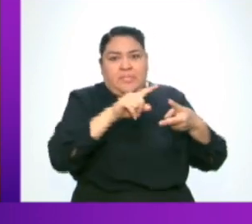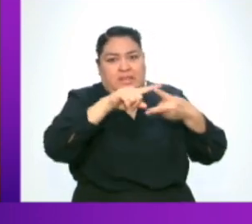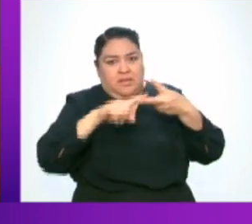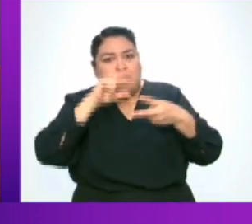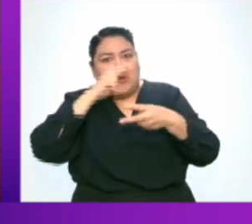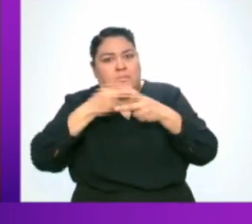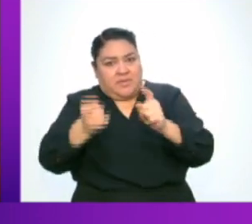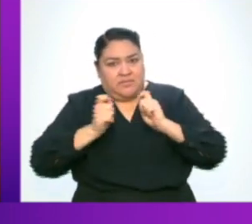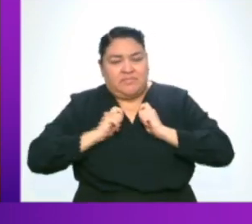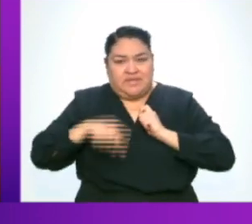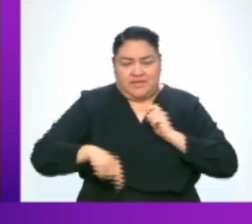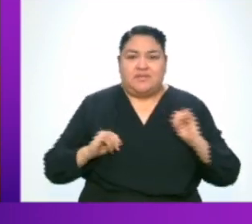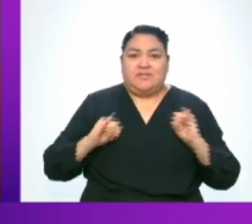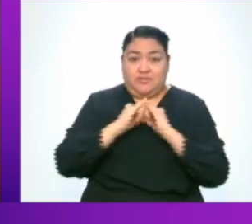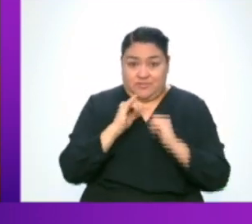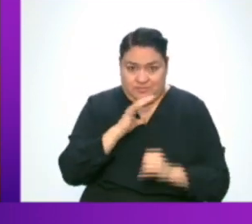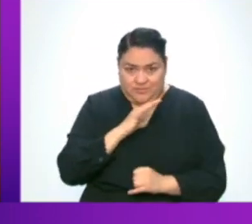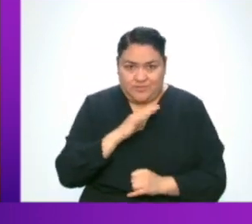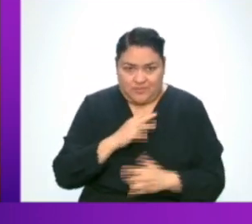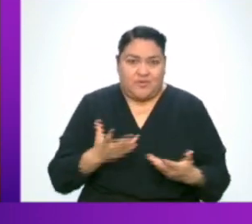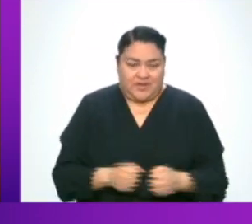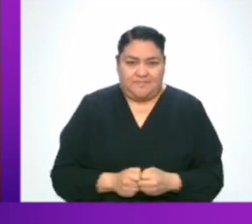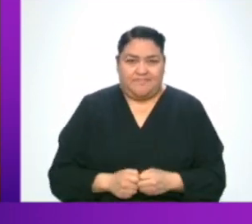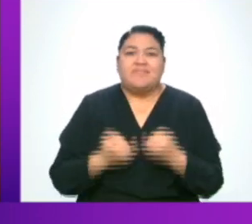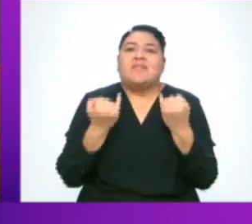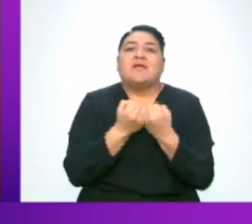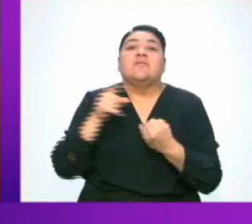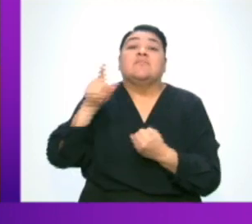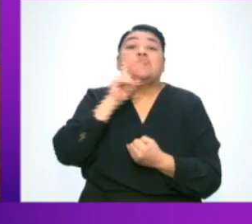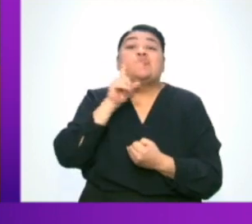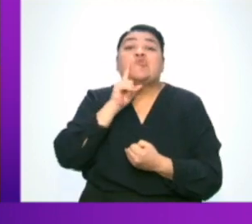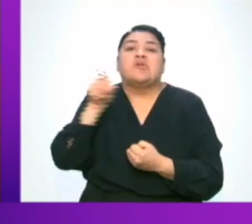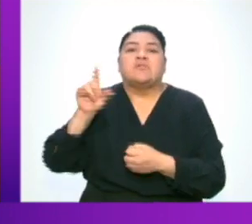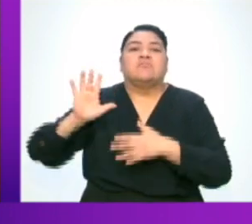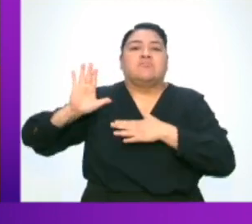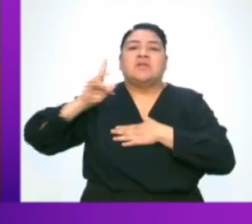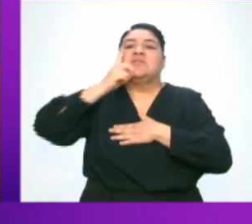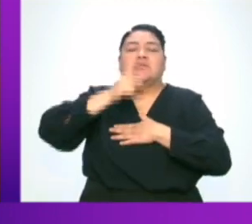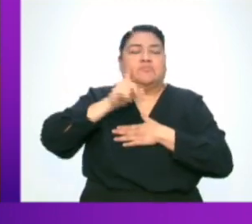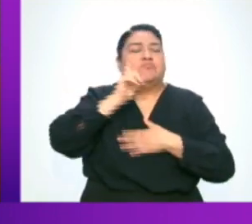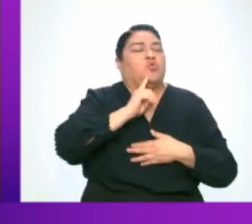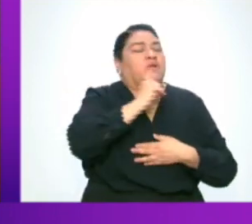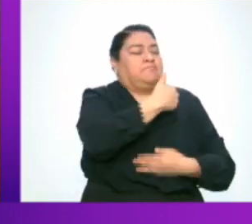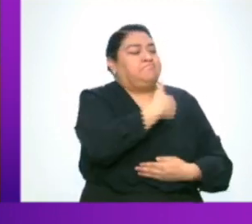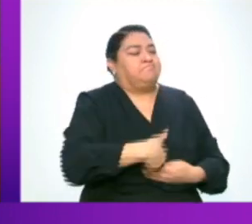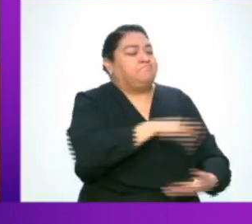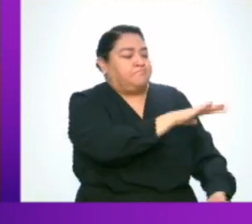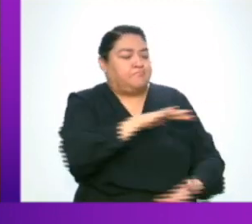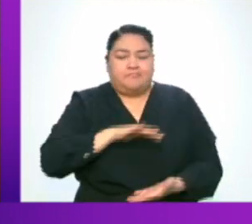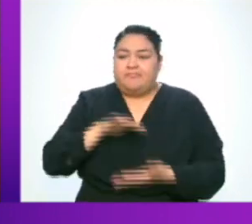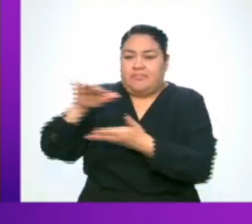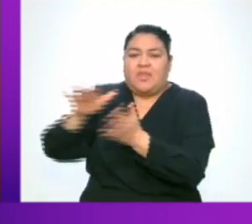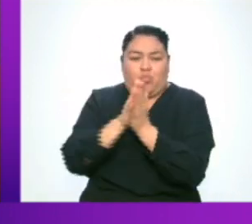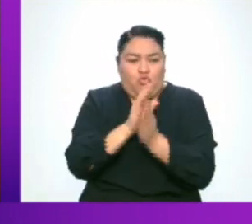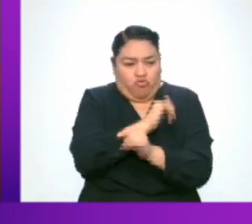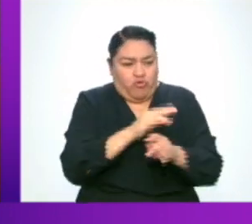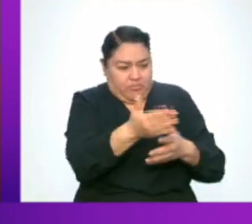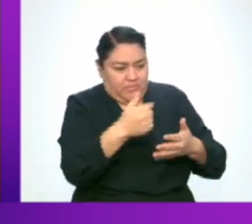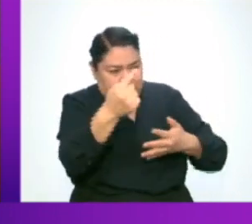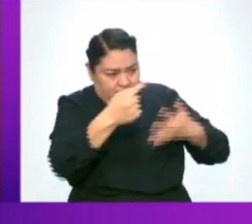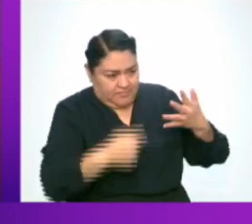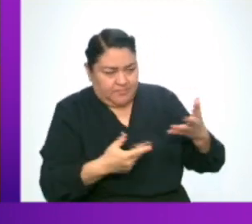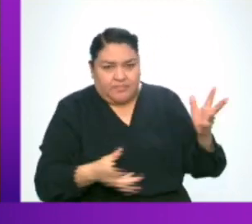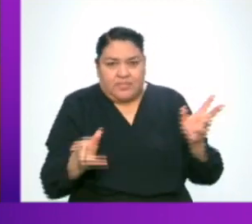obligaciones de este instituto eh Se comprometió a informar a la presidenta y nos solicitó esa información